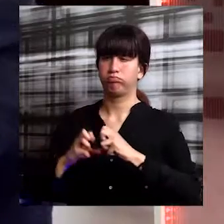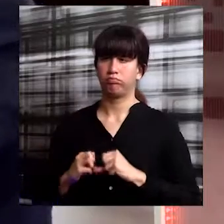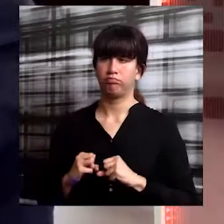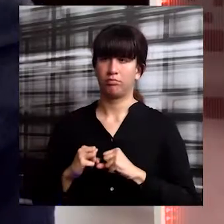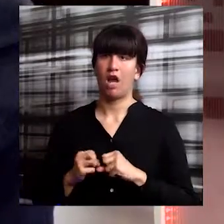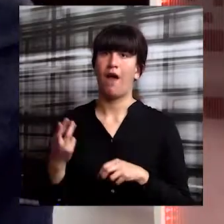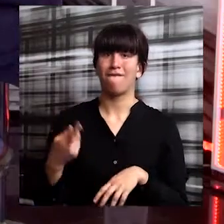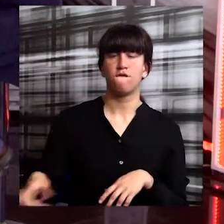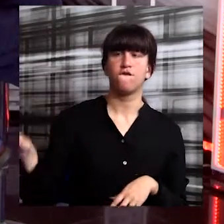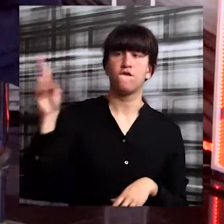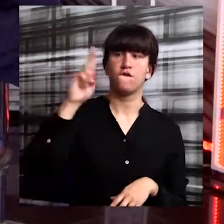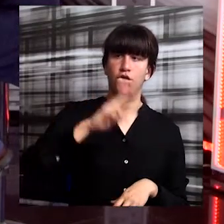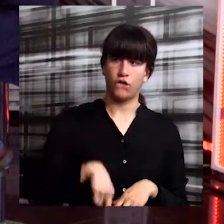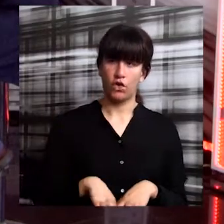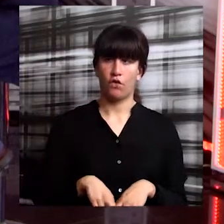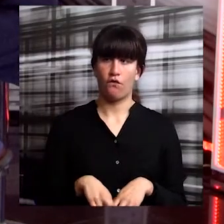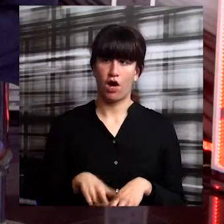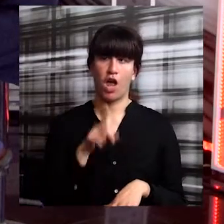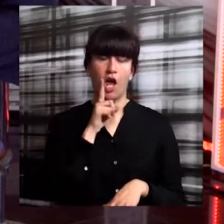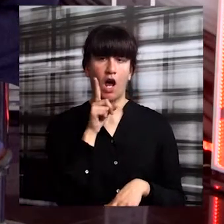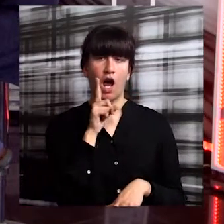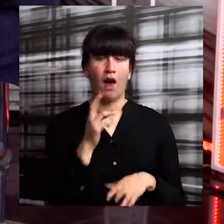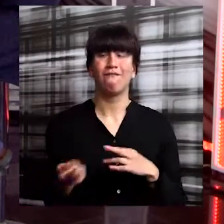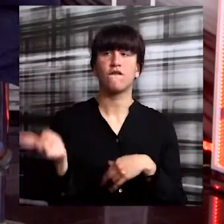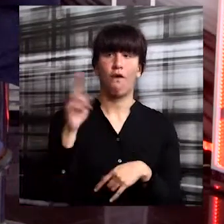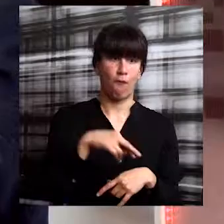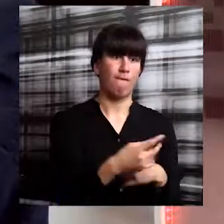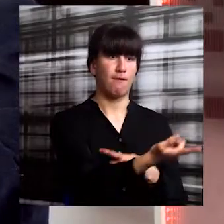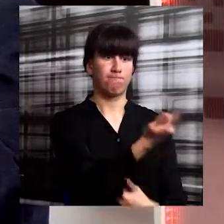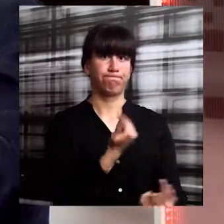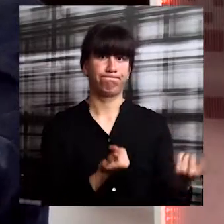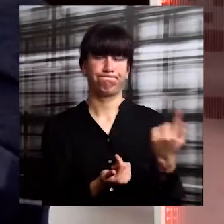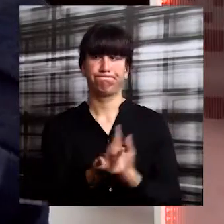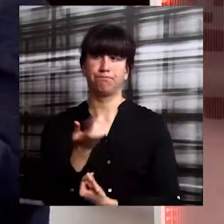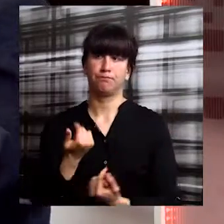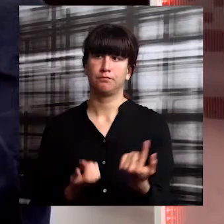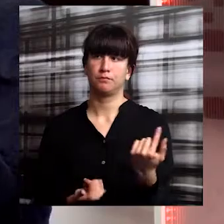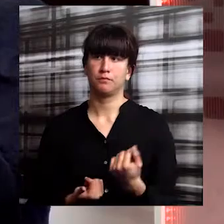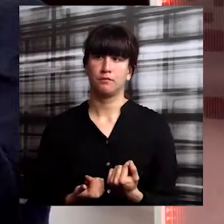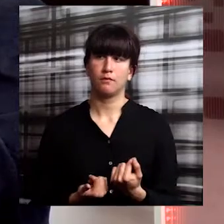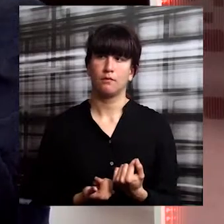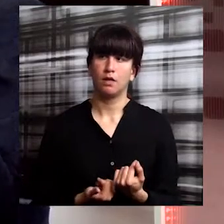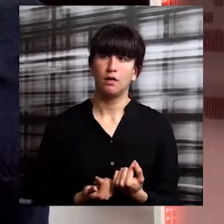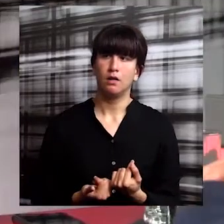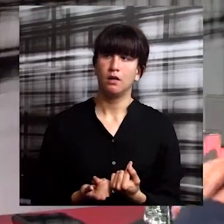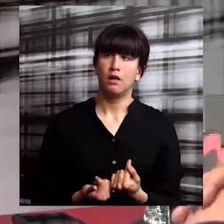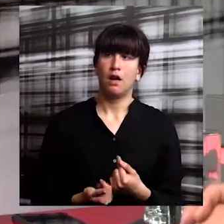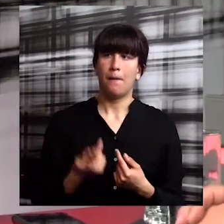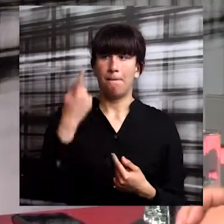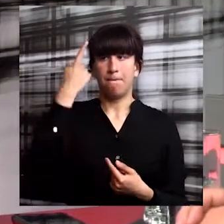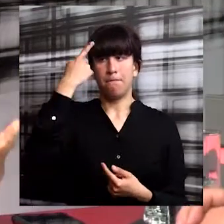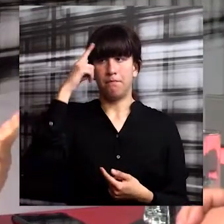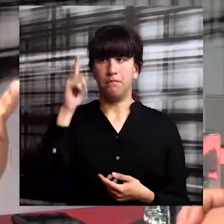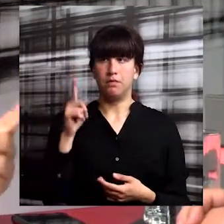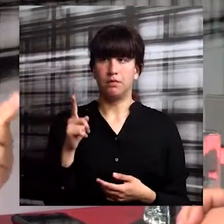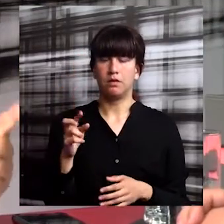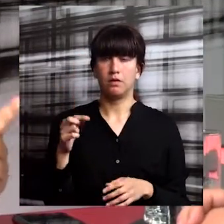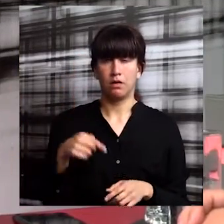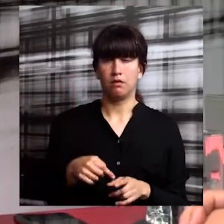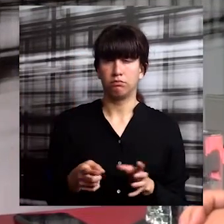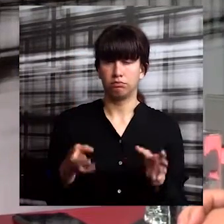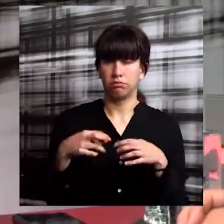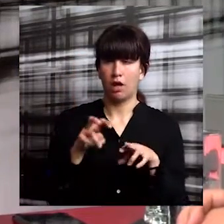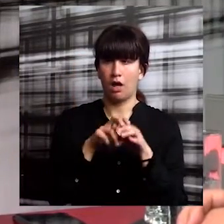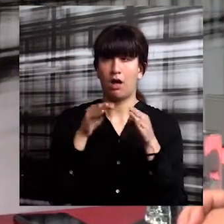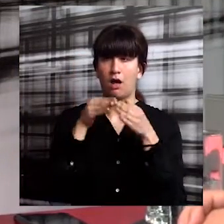la posibilidad de que vuelvan a recalar aquí en Valparaíso. ¿Dónde están las condiciones en el puerto hoy para que vuelvan a recalar mayor cantidad de cruceros? Mira, es más grave